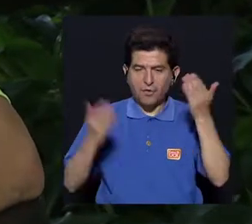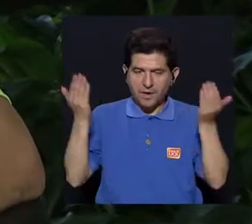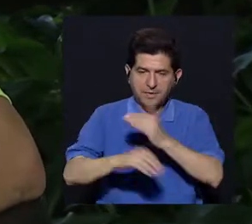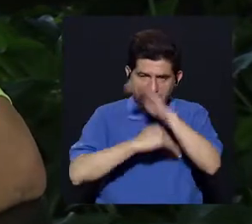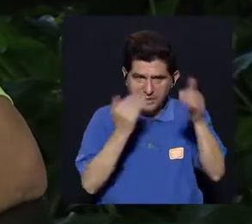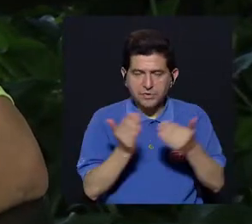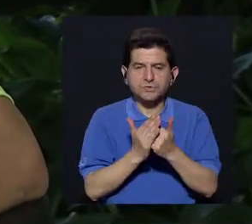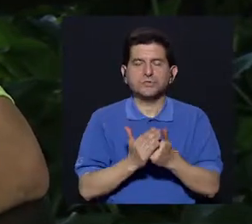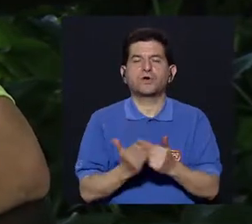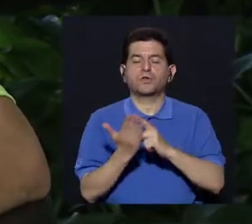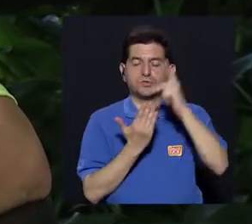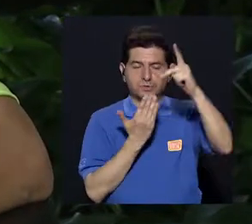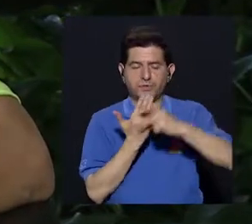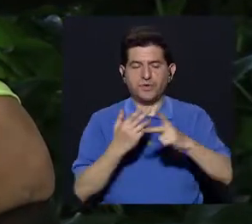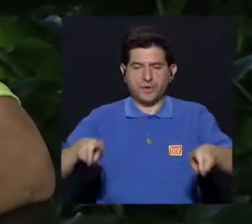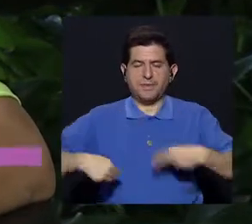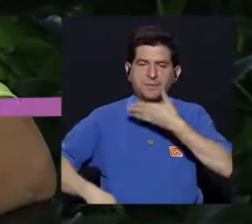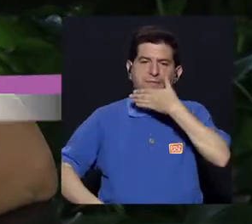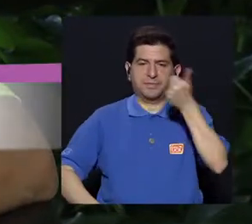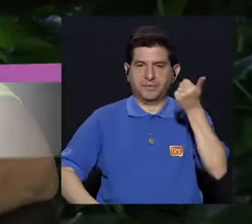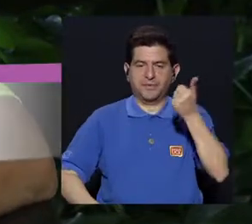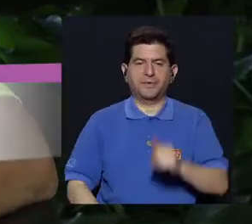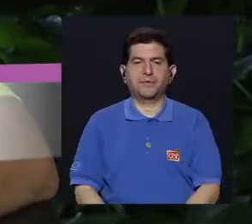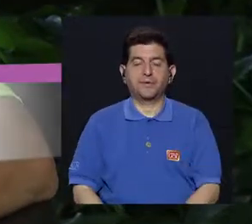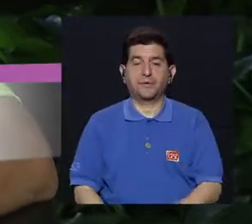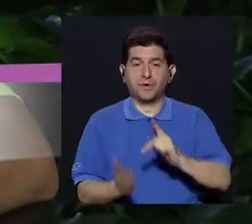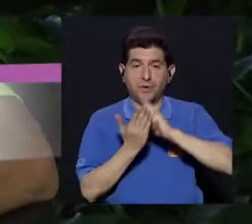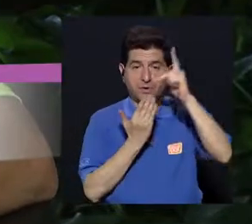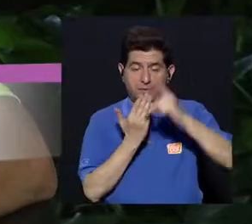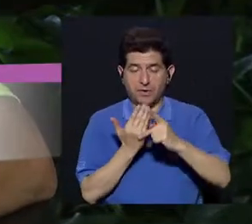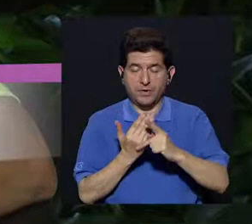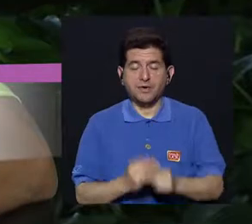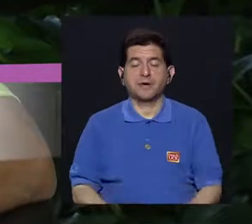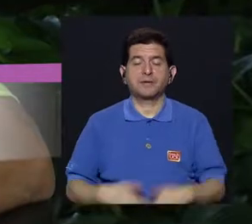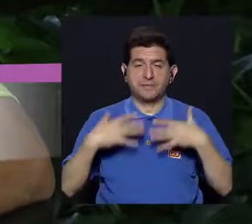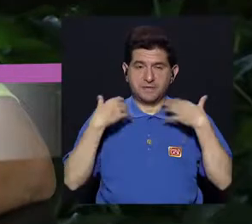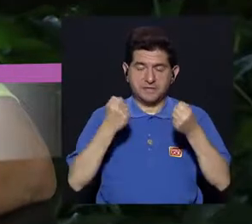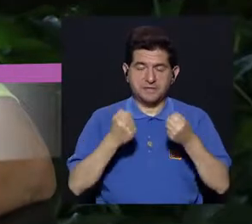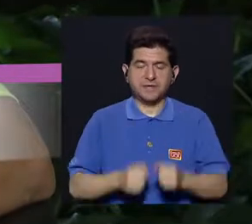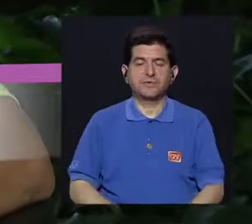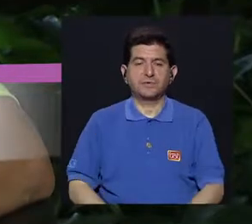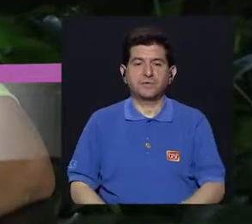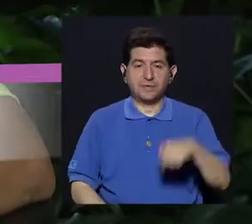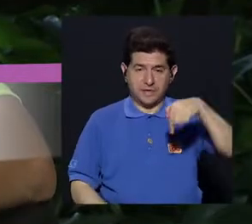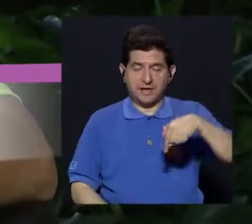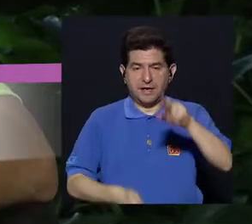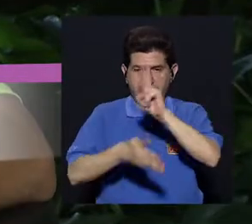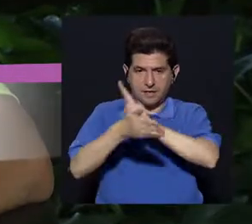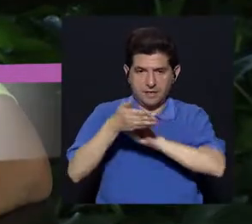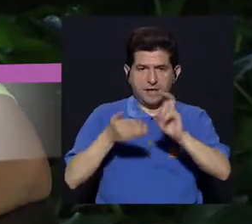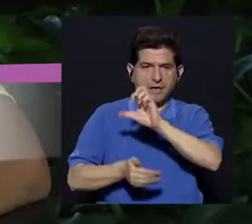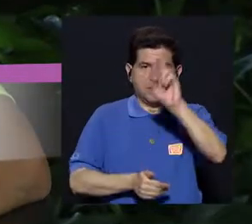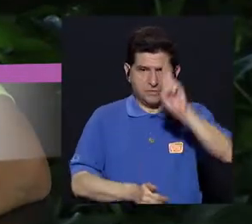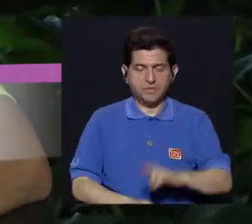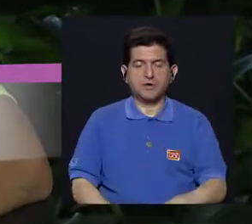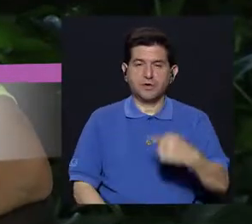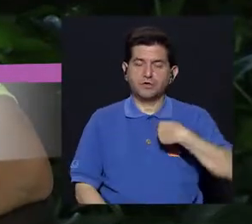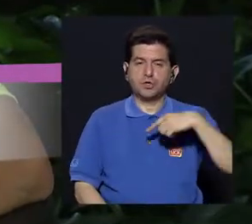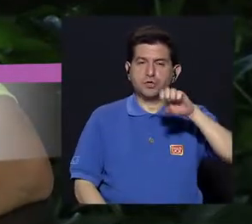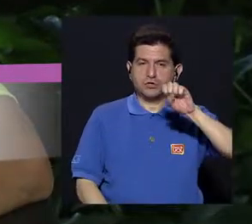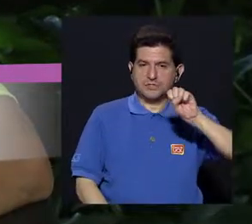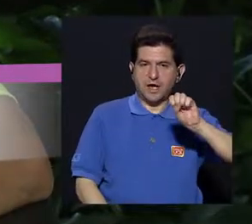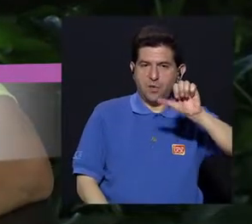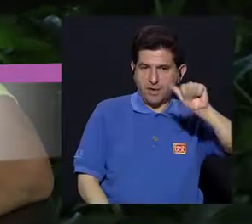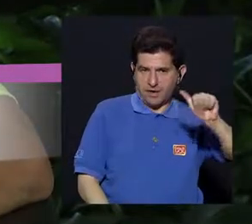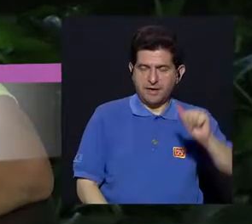Hola, bienvenidas y bienvenidos a su programa Vivir Mejor, la telerrevista de la Universidad de Costa Rica. Yo soy Saúl Aguilar y en estos